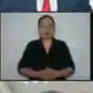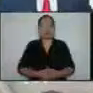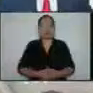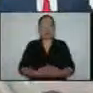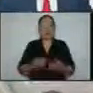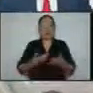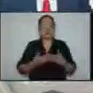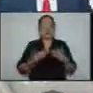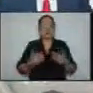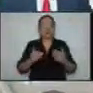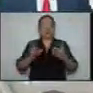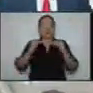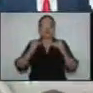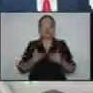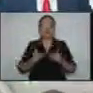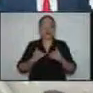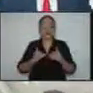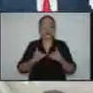En otra parte,